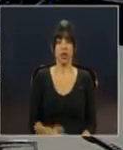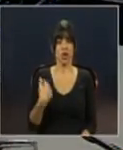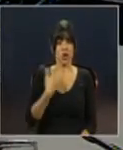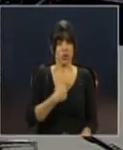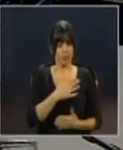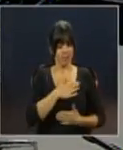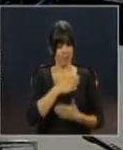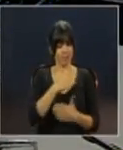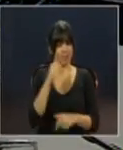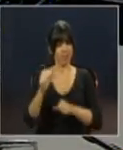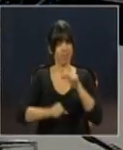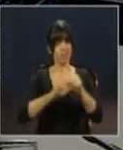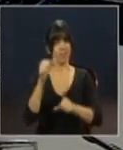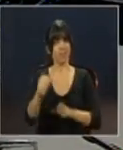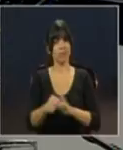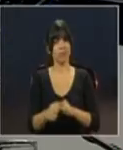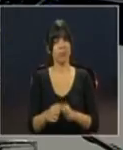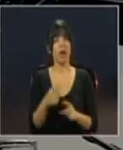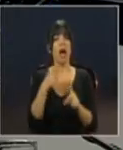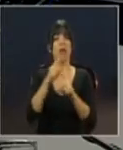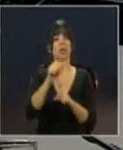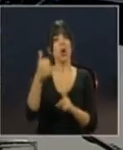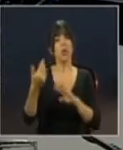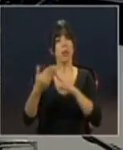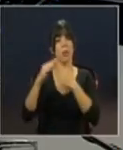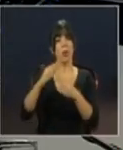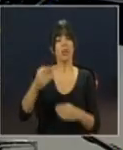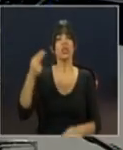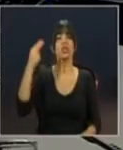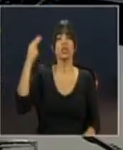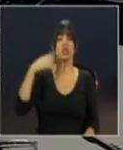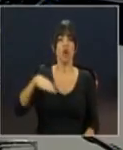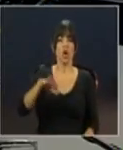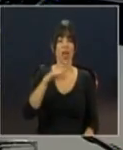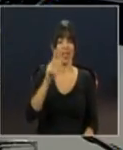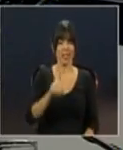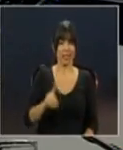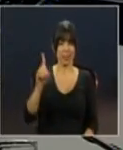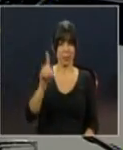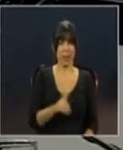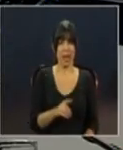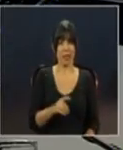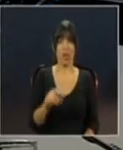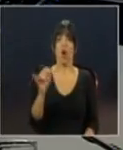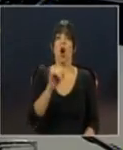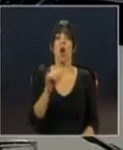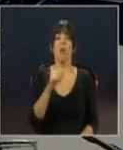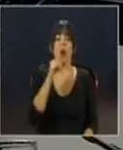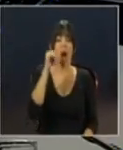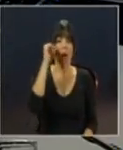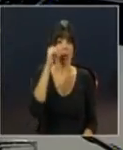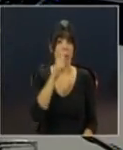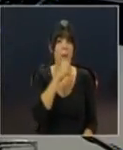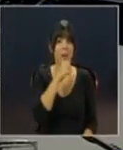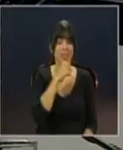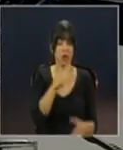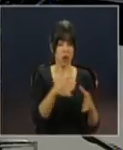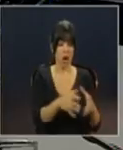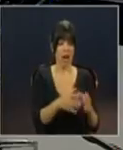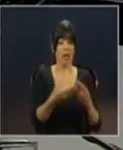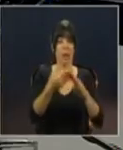abocado nuestros empeños hacia otras poblaciones históricamente discriminadas, como son las de los adultos mayores,